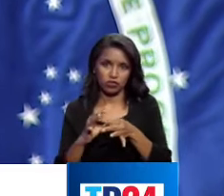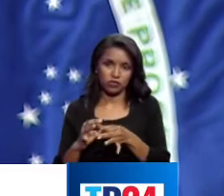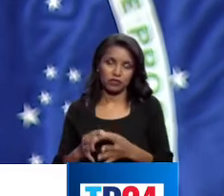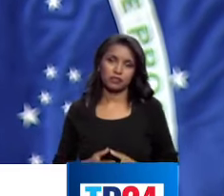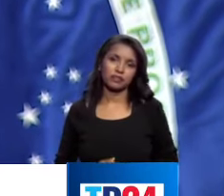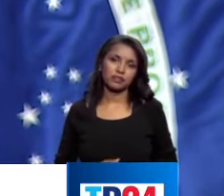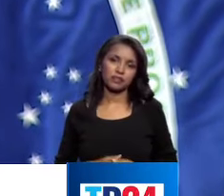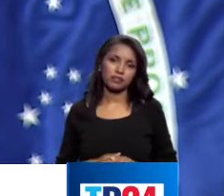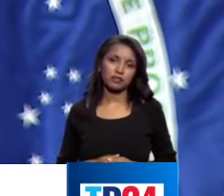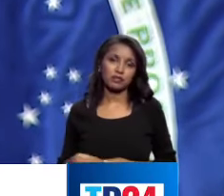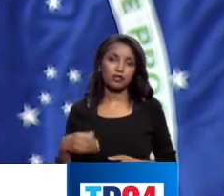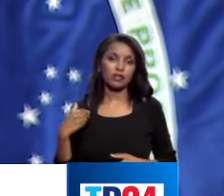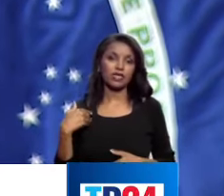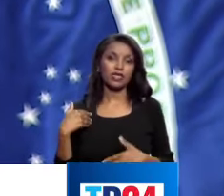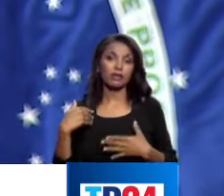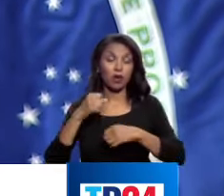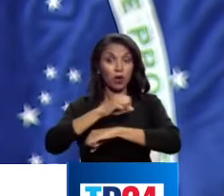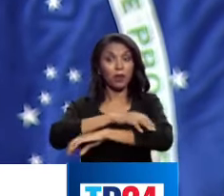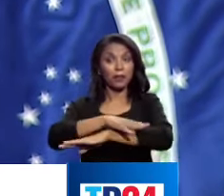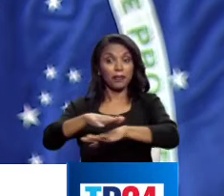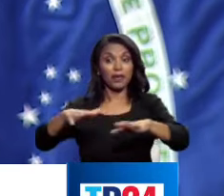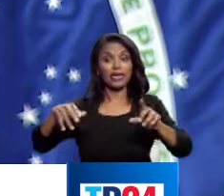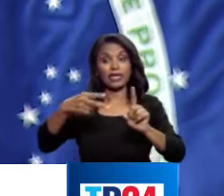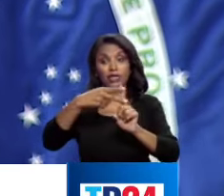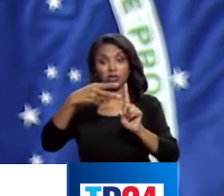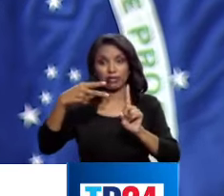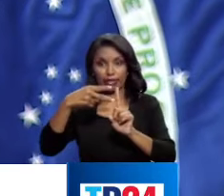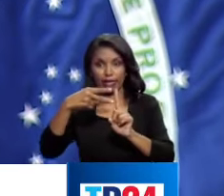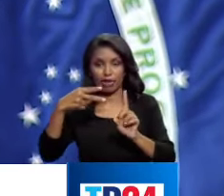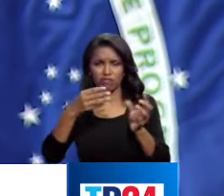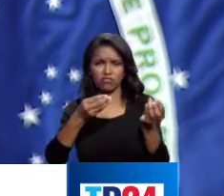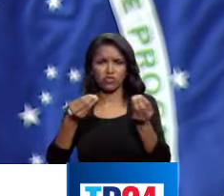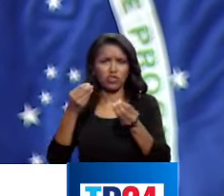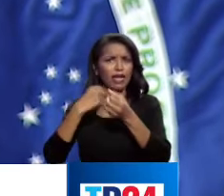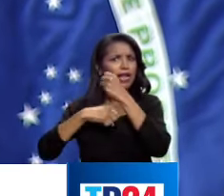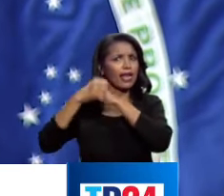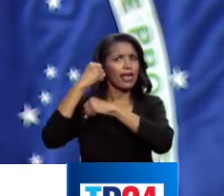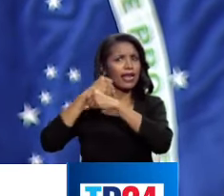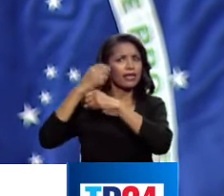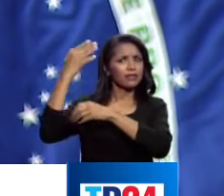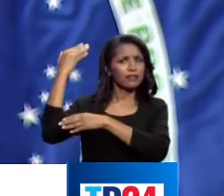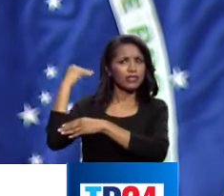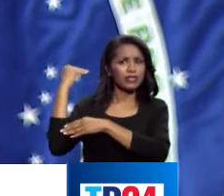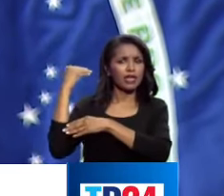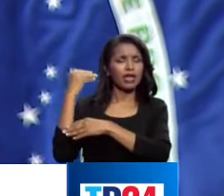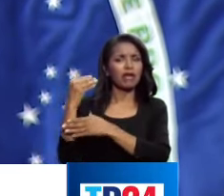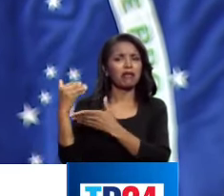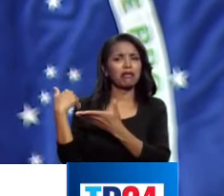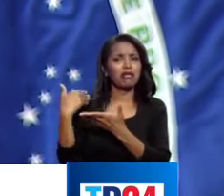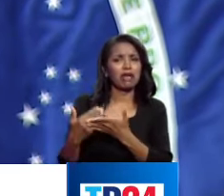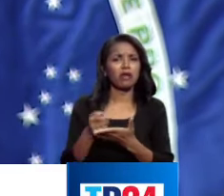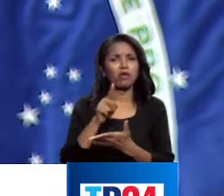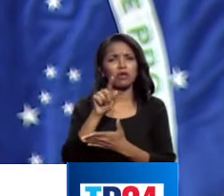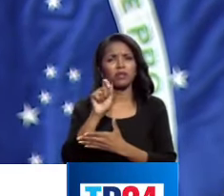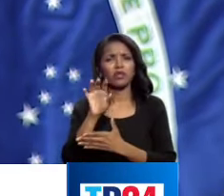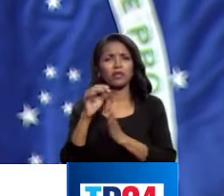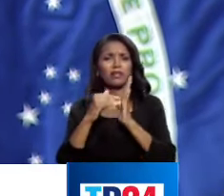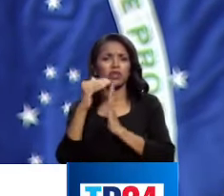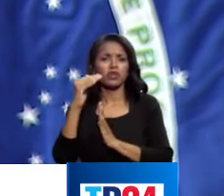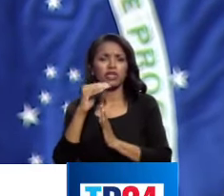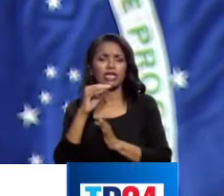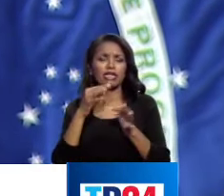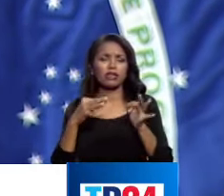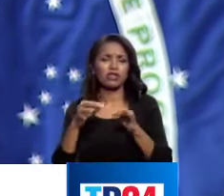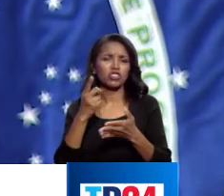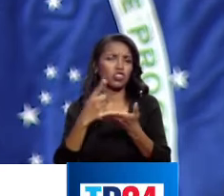estrategia. Tenemos un parque hotelero en Panamá, el cual el año pasado, aun cuando vino 1.9 millones de turistas,